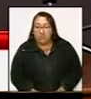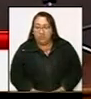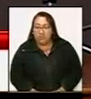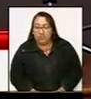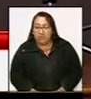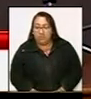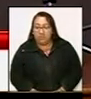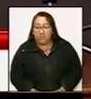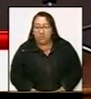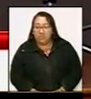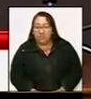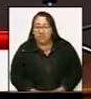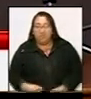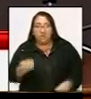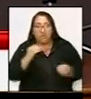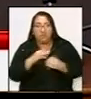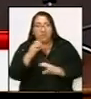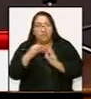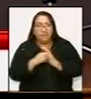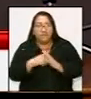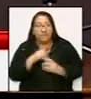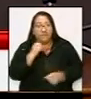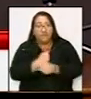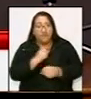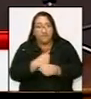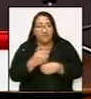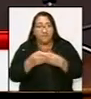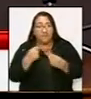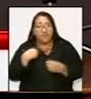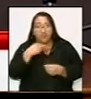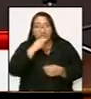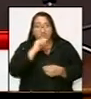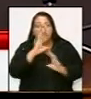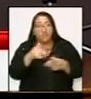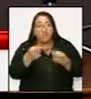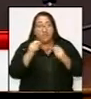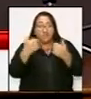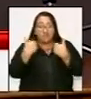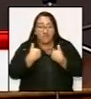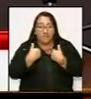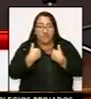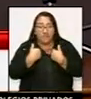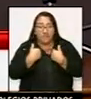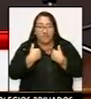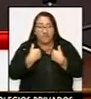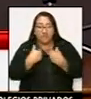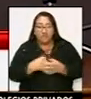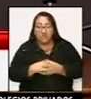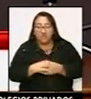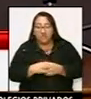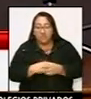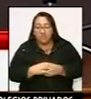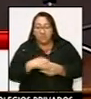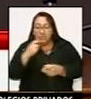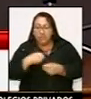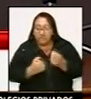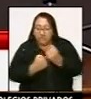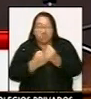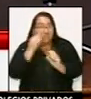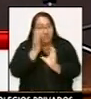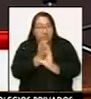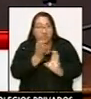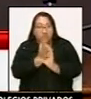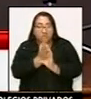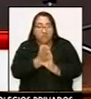que implementarse proyectos productivos, porque una mujer maltratada, además de necesitar el apoyo